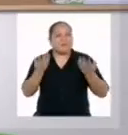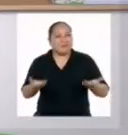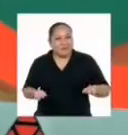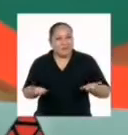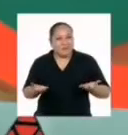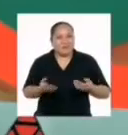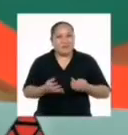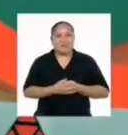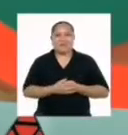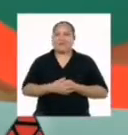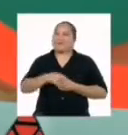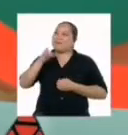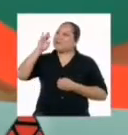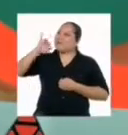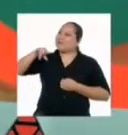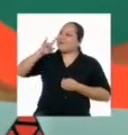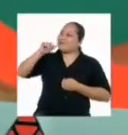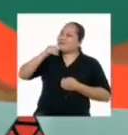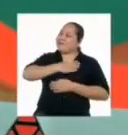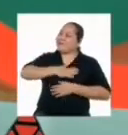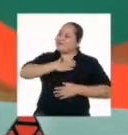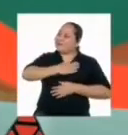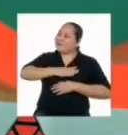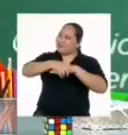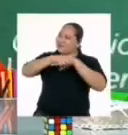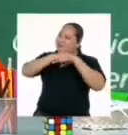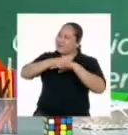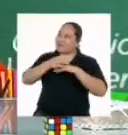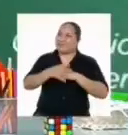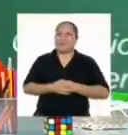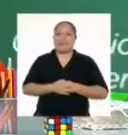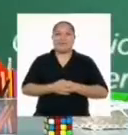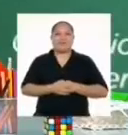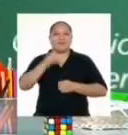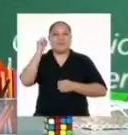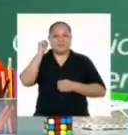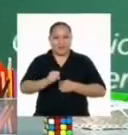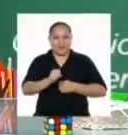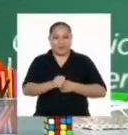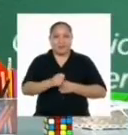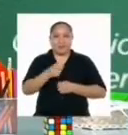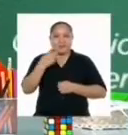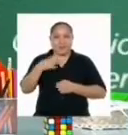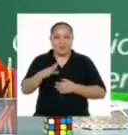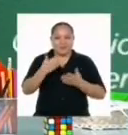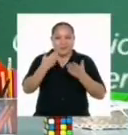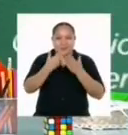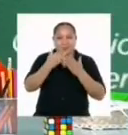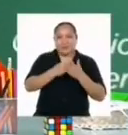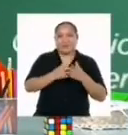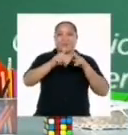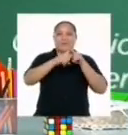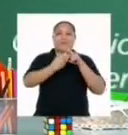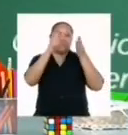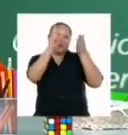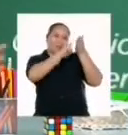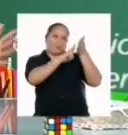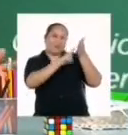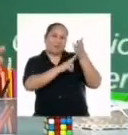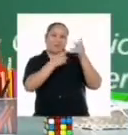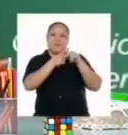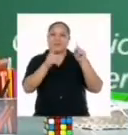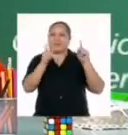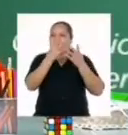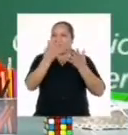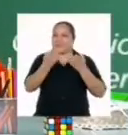están? Profesora Julia, es un gusto saludarle. Así es, justo estábamos a punto de arrancar con una lectura, pero